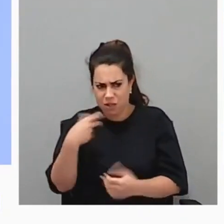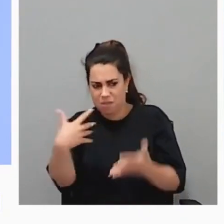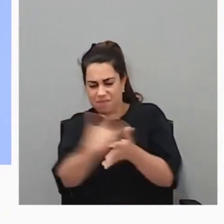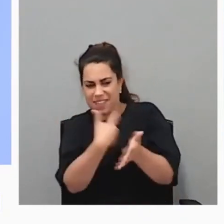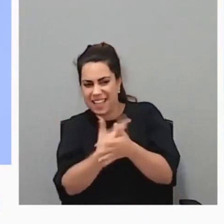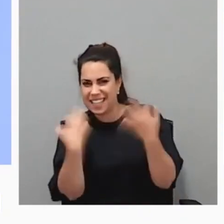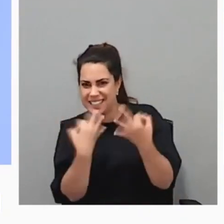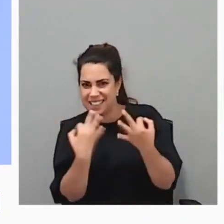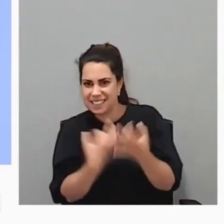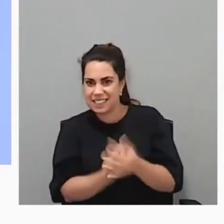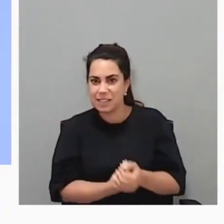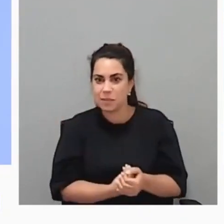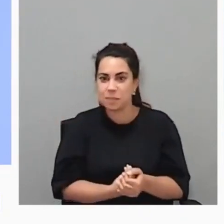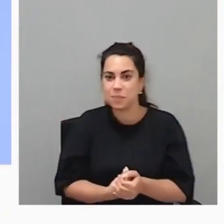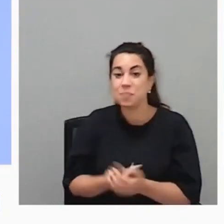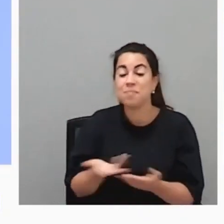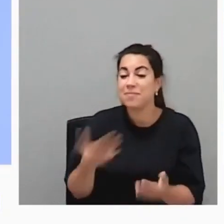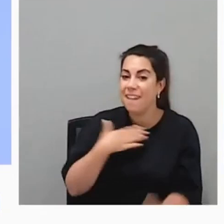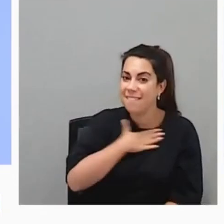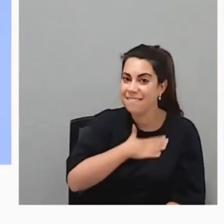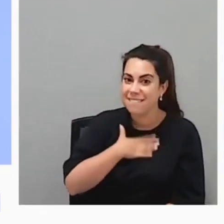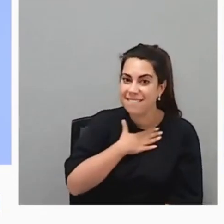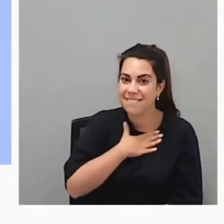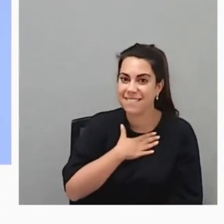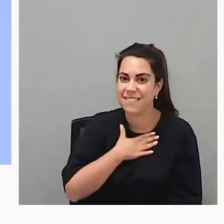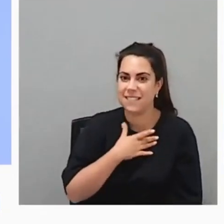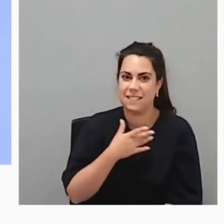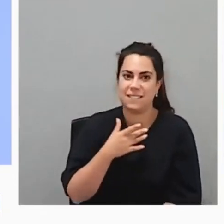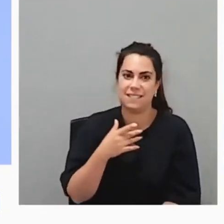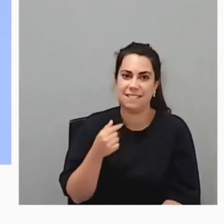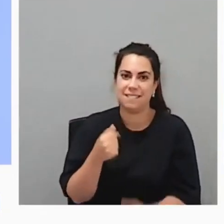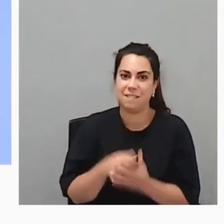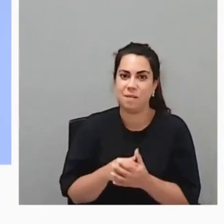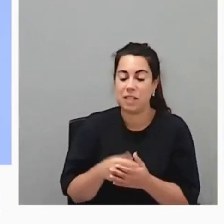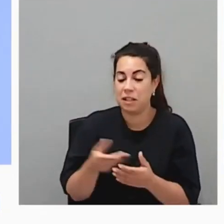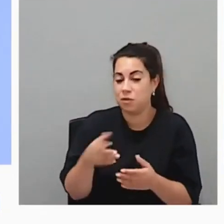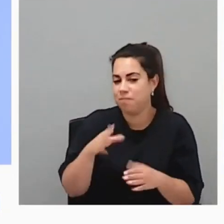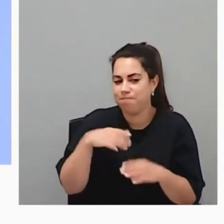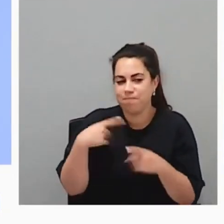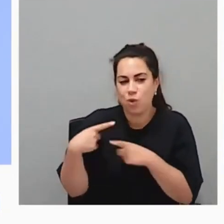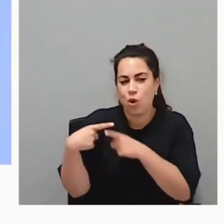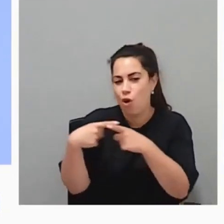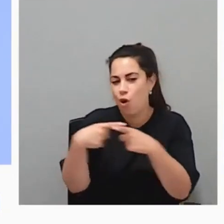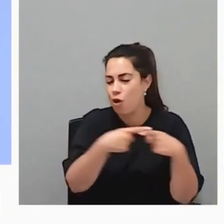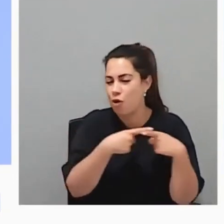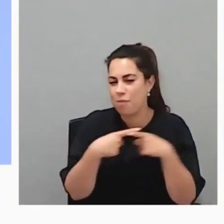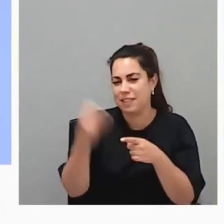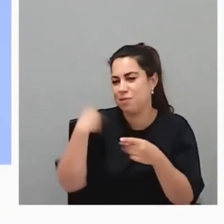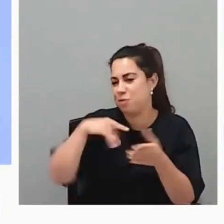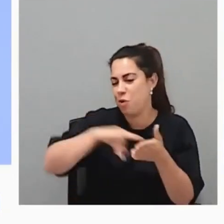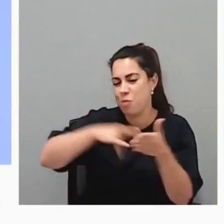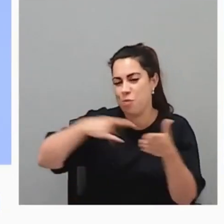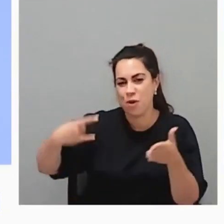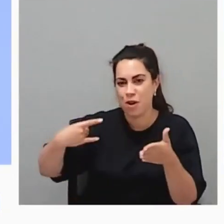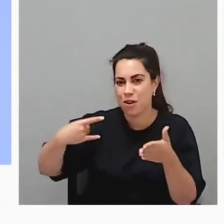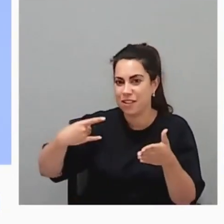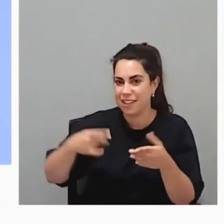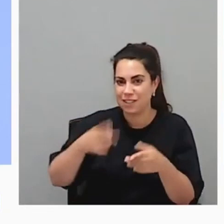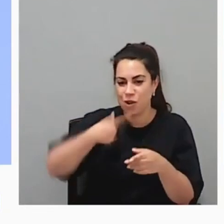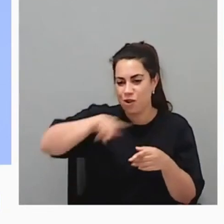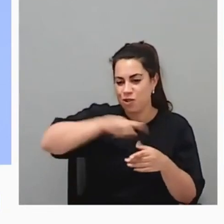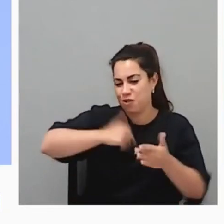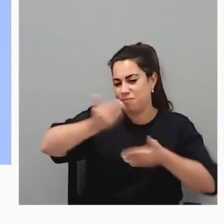sí, encantado aquí de poder compartir con vosotros el proyecto que estamos